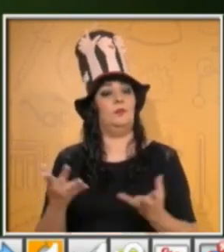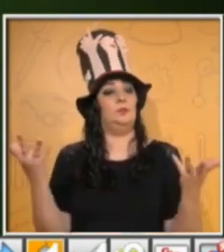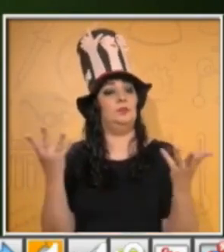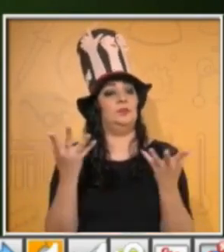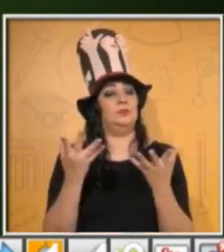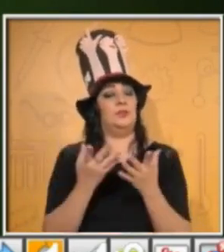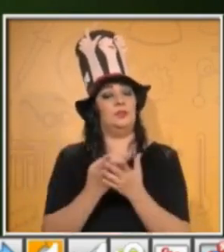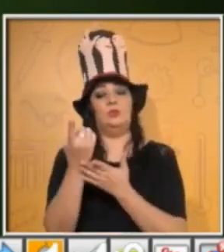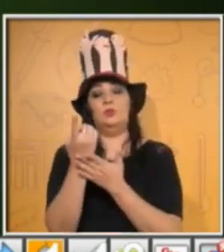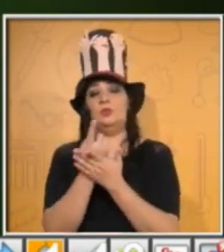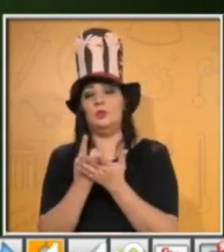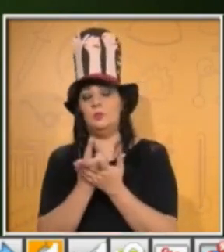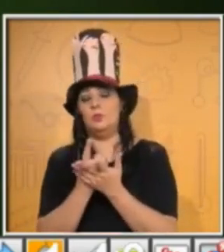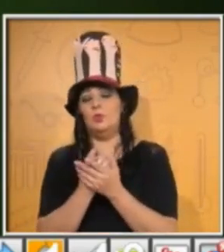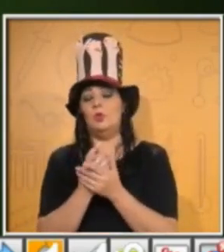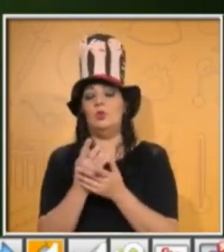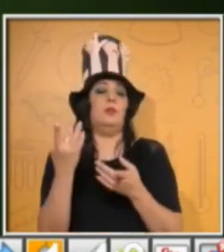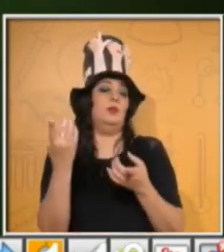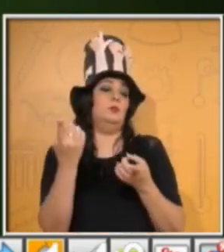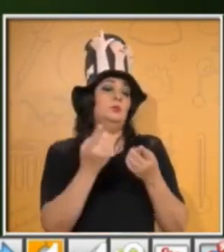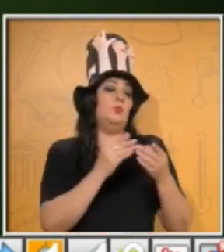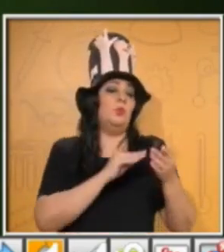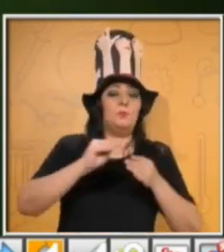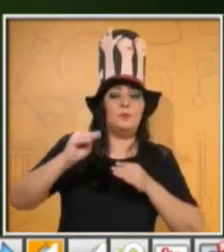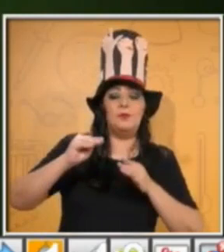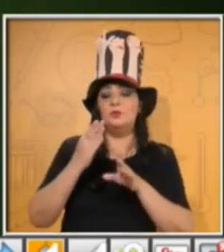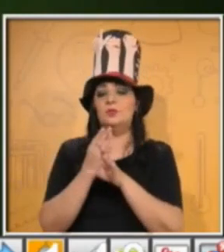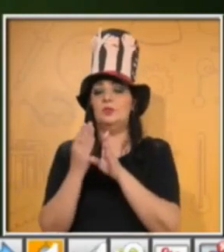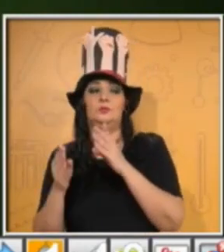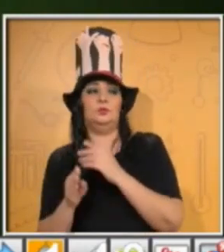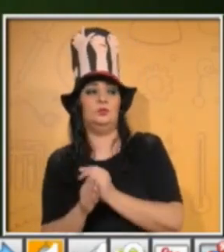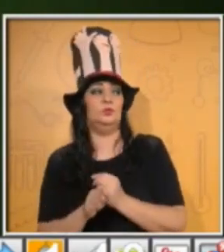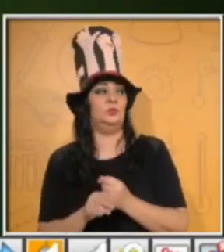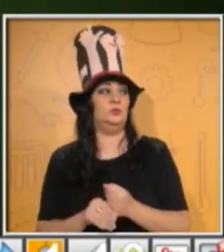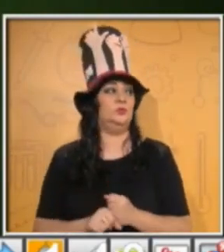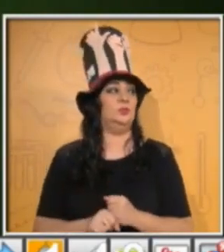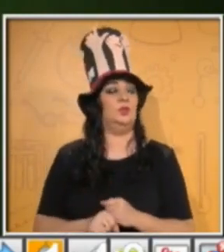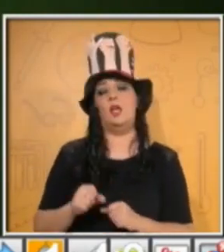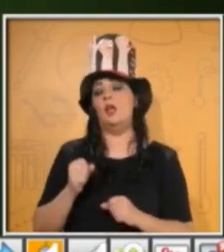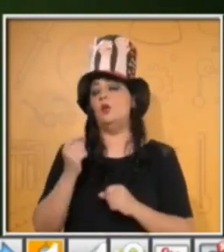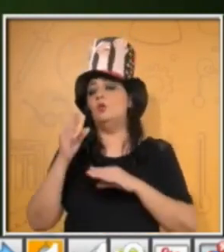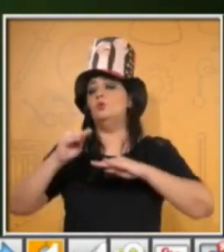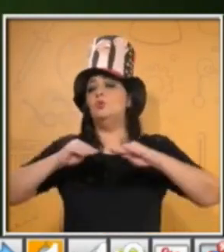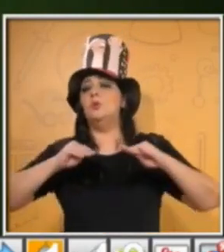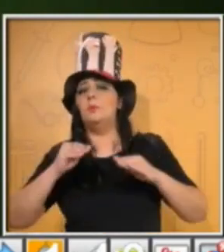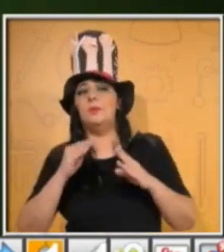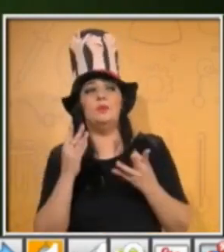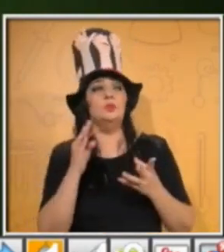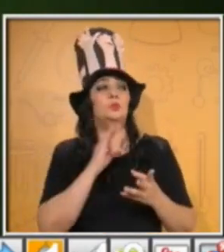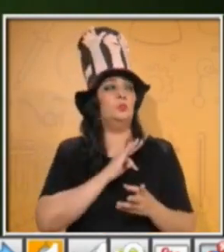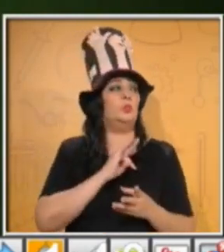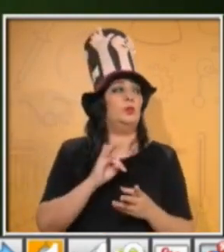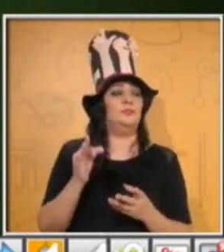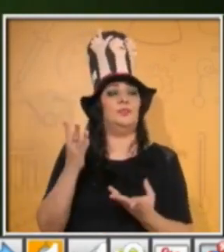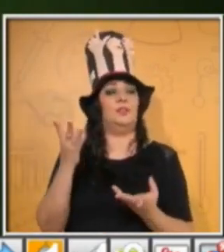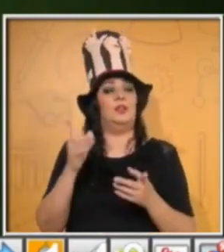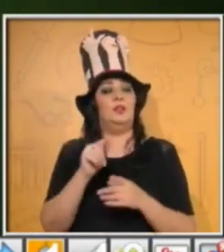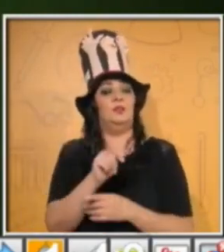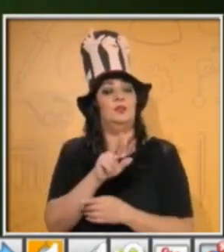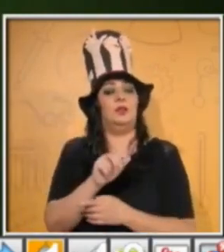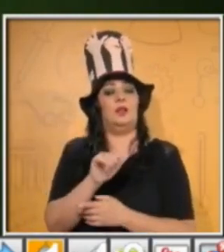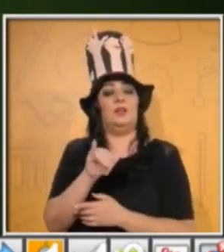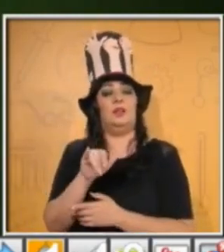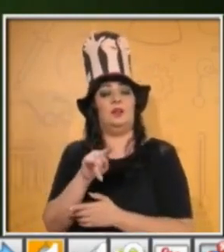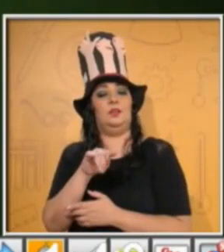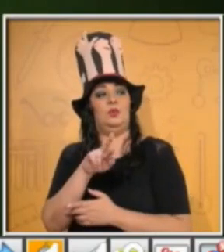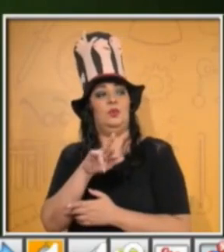Realizar un dibujo de algunos de los movimientos de los objetos. Algunos movimientos, ¿cuáles son los que vimos, maestro? Movimientos como la trayectoria,